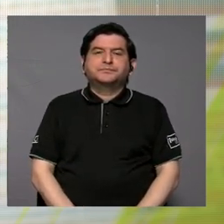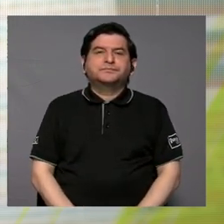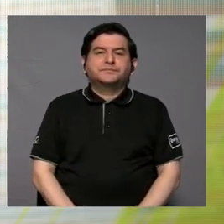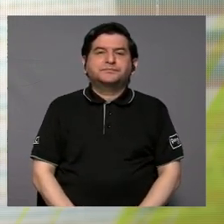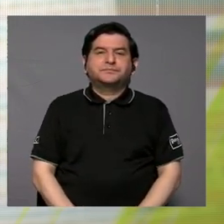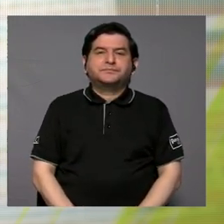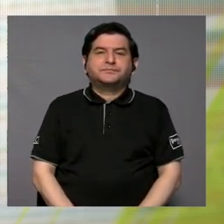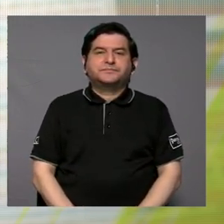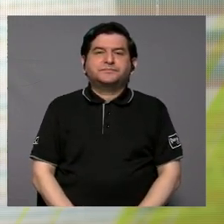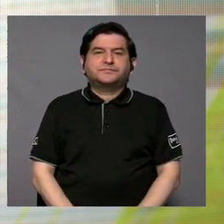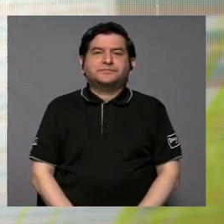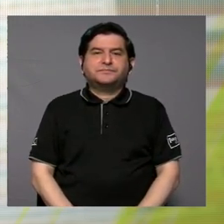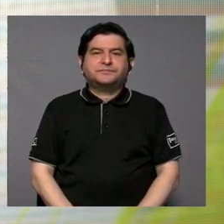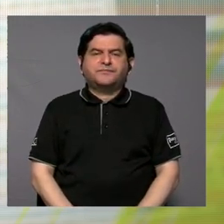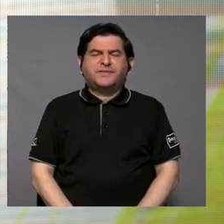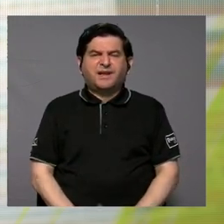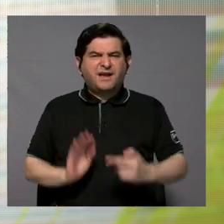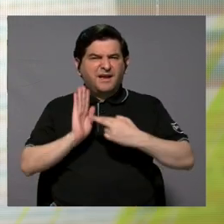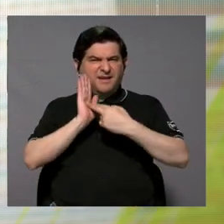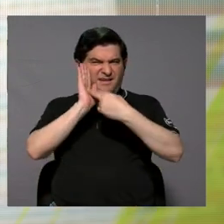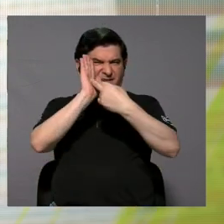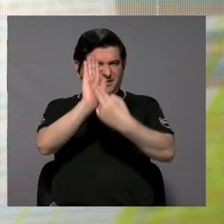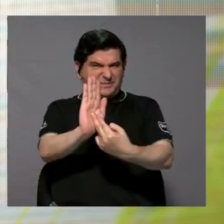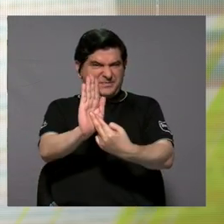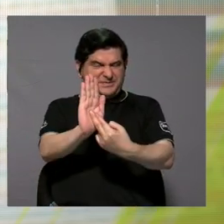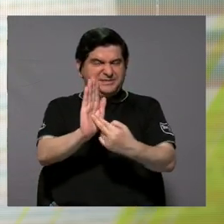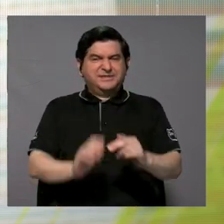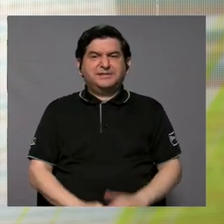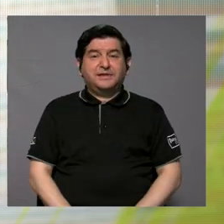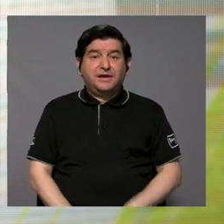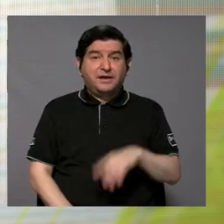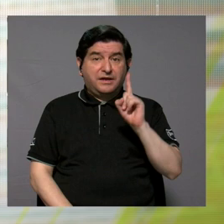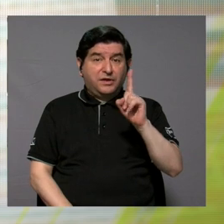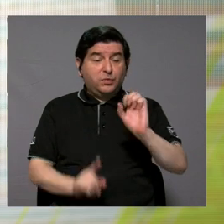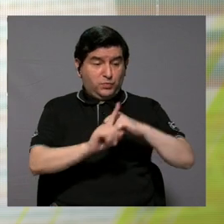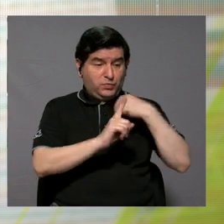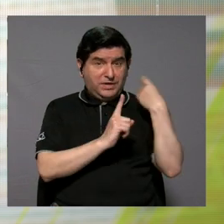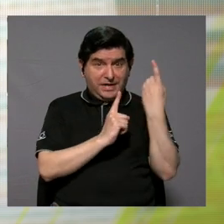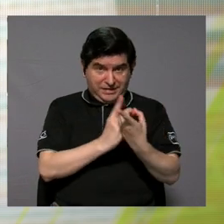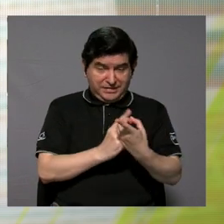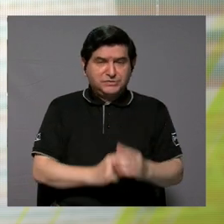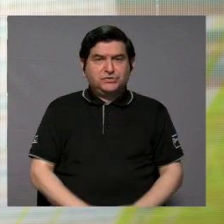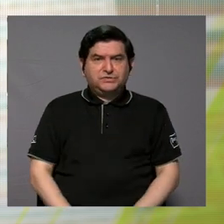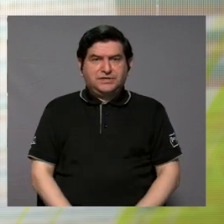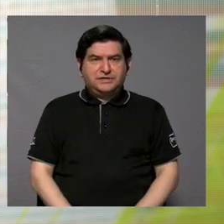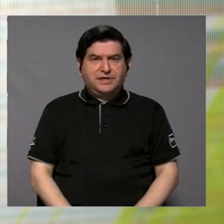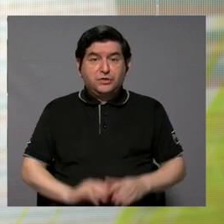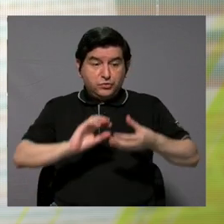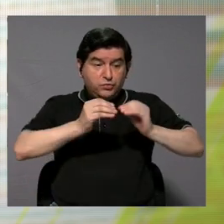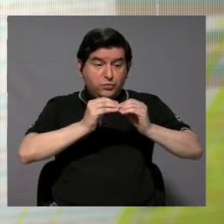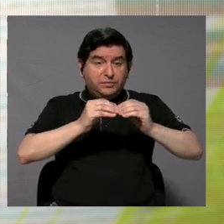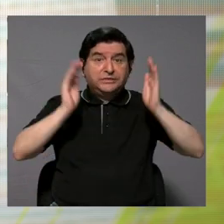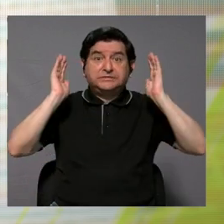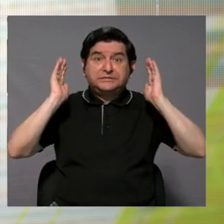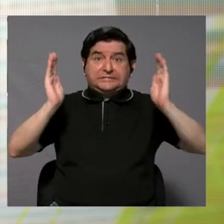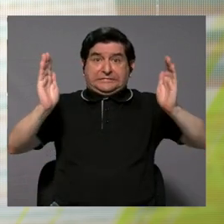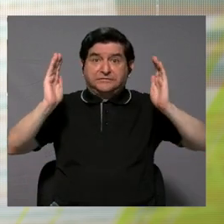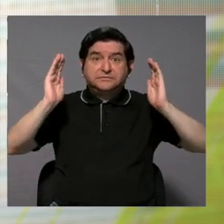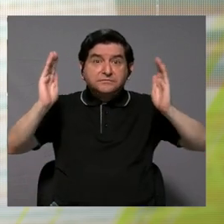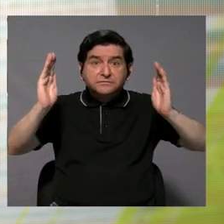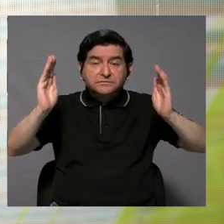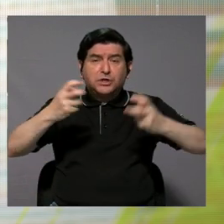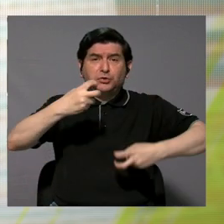poco, ¿qué representa el que en una sociedad que tiene índices tan grandes